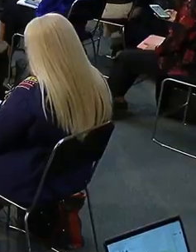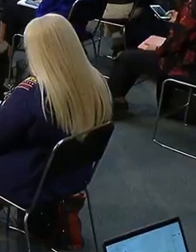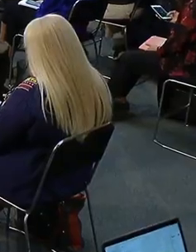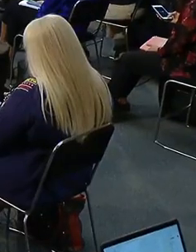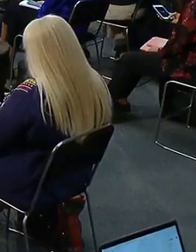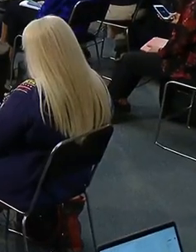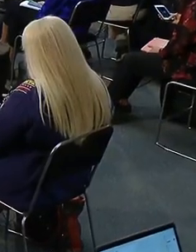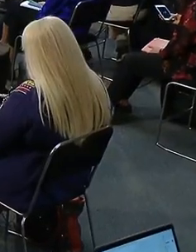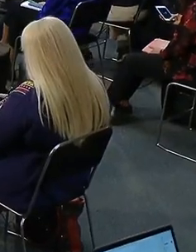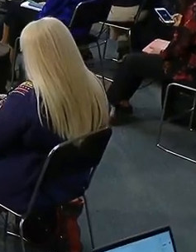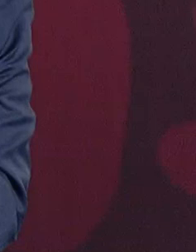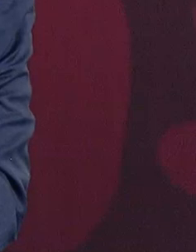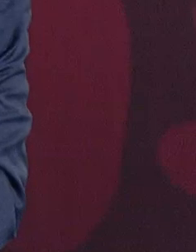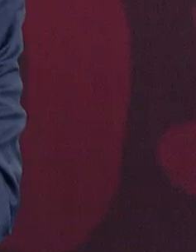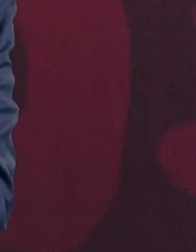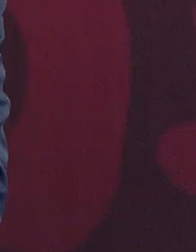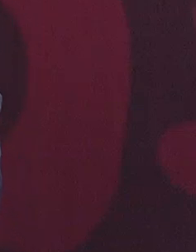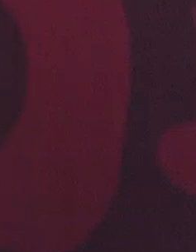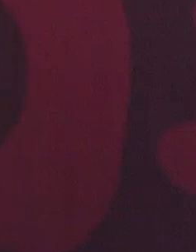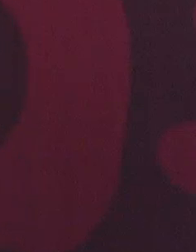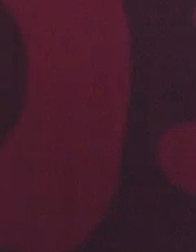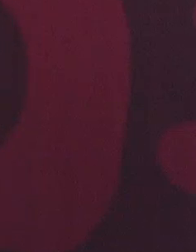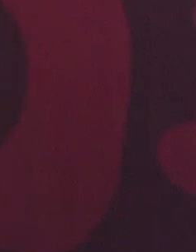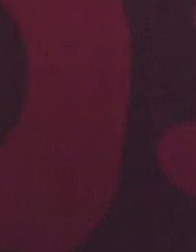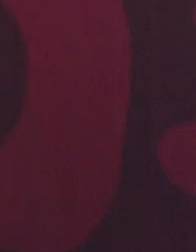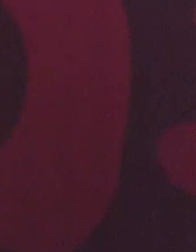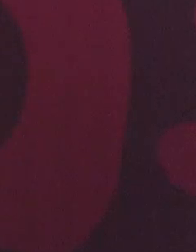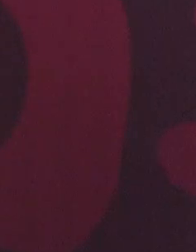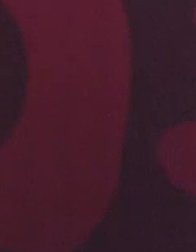para que quede claro